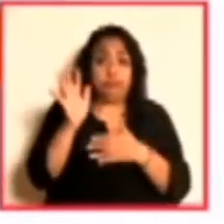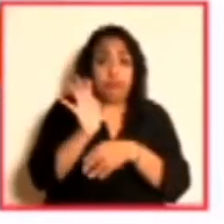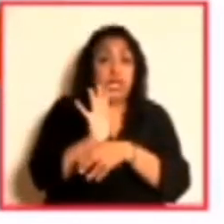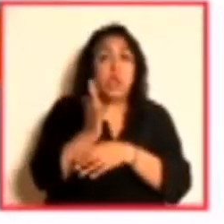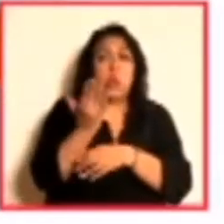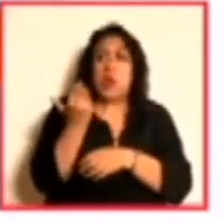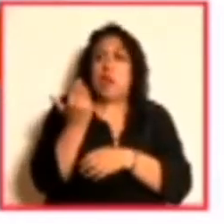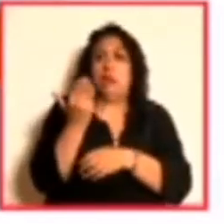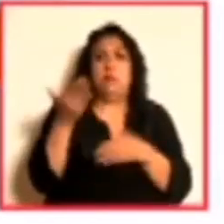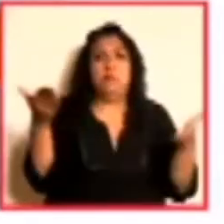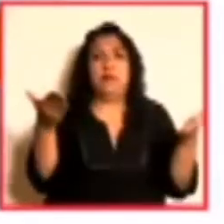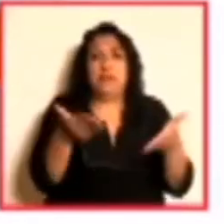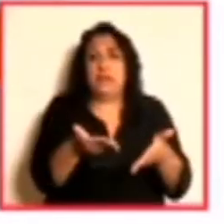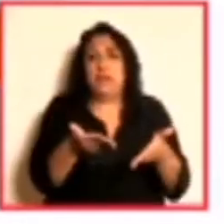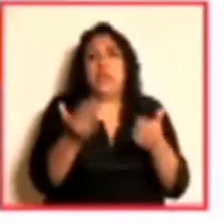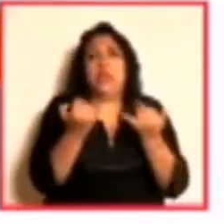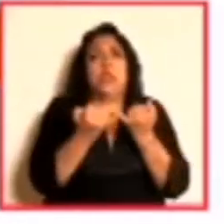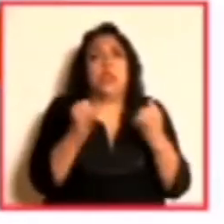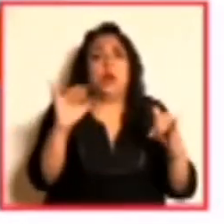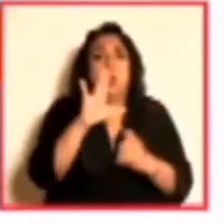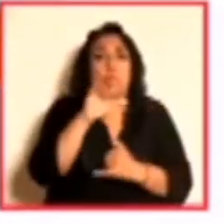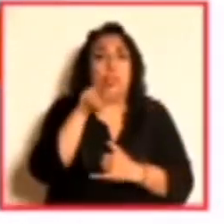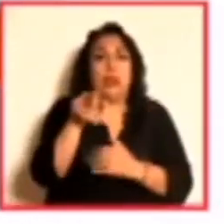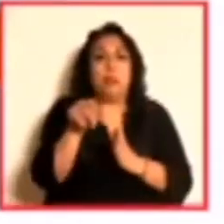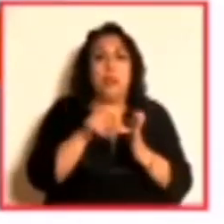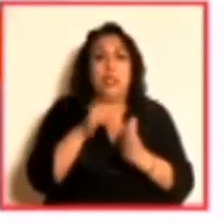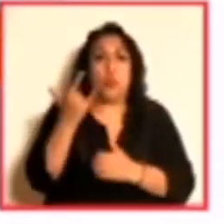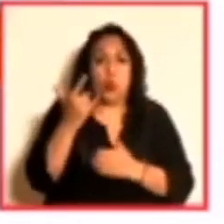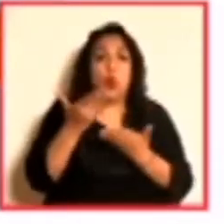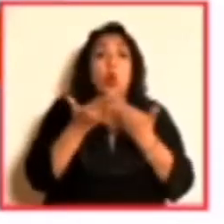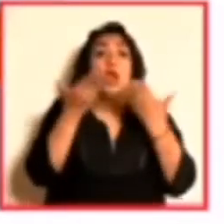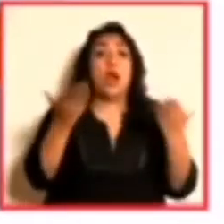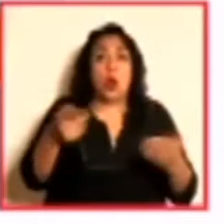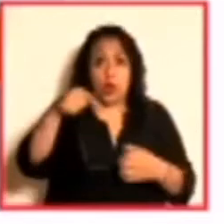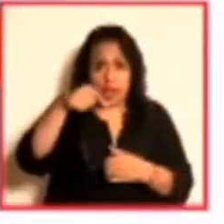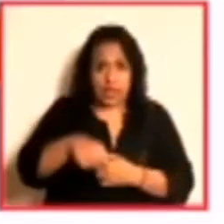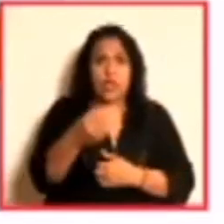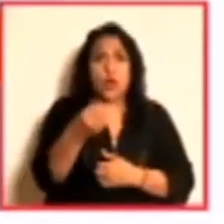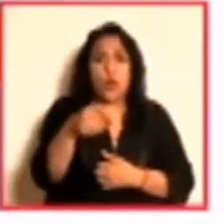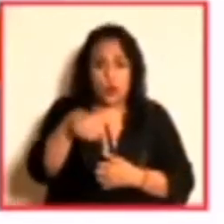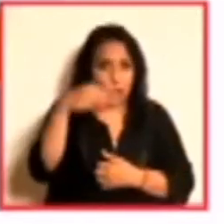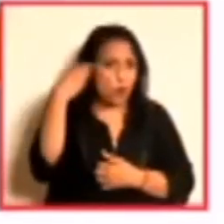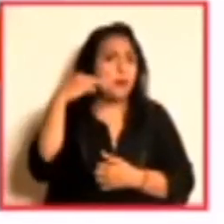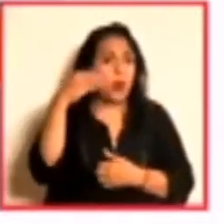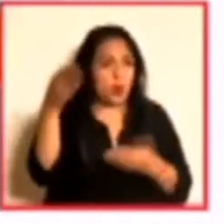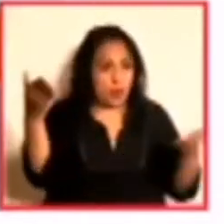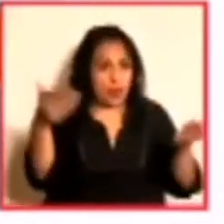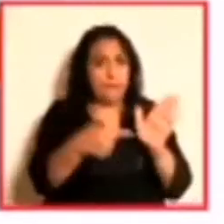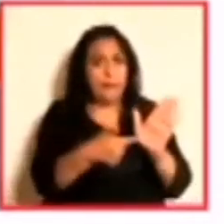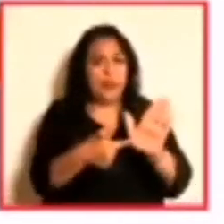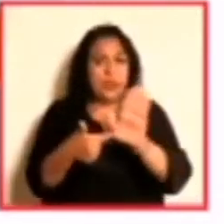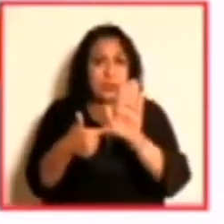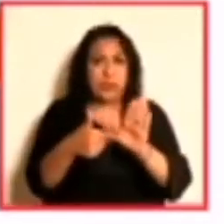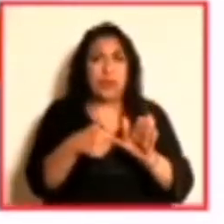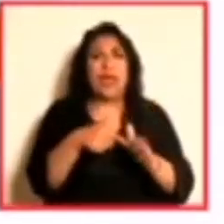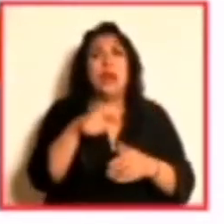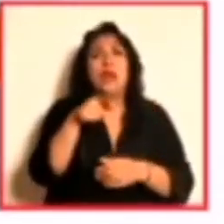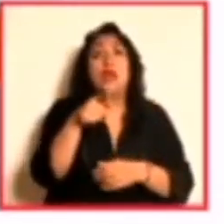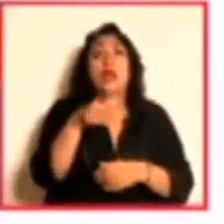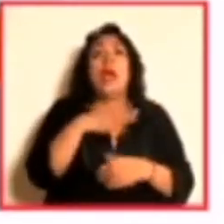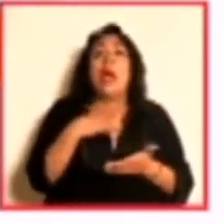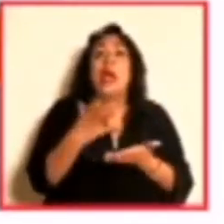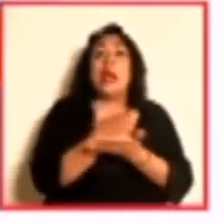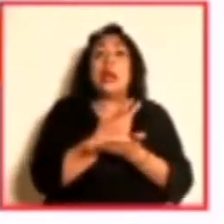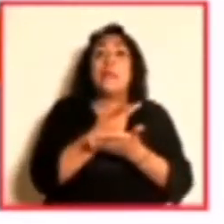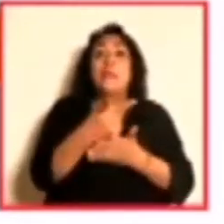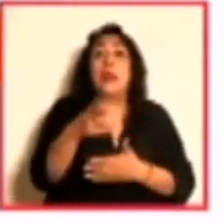recién se presentó como inauguración en Cannes en el mes de julio, la tendremos ahora nosotros en octubre en Morelia. Leos Carax ganó el premio Mejor Director en